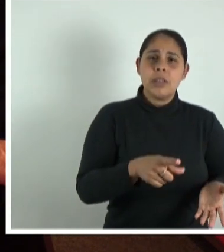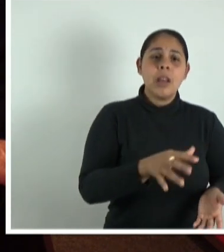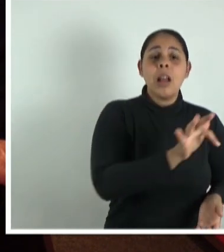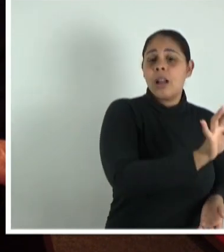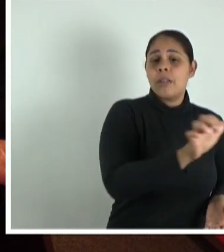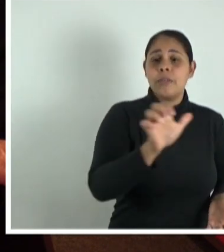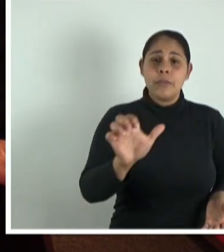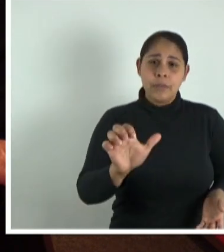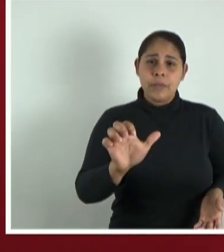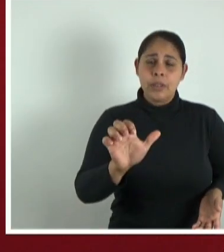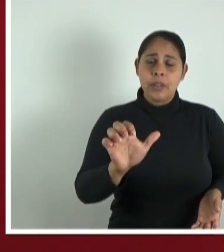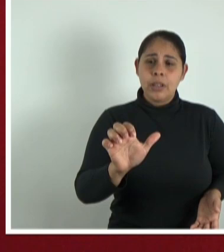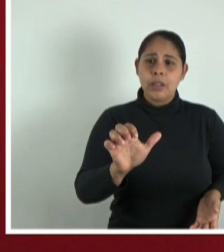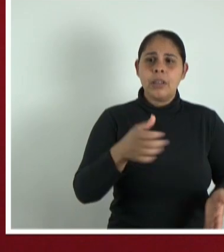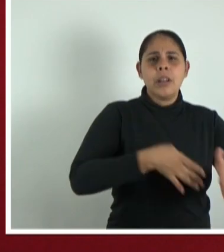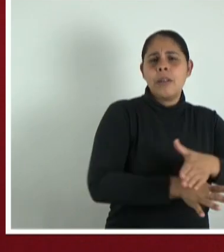gracia.